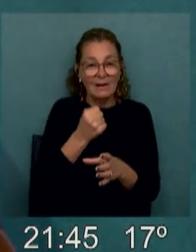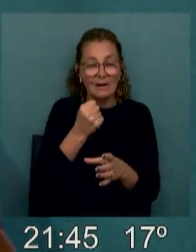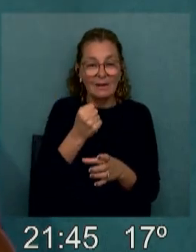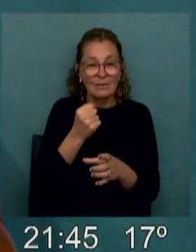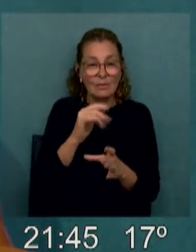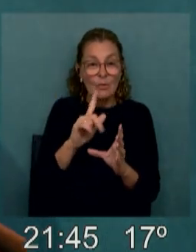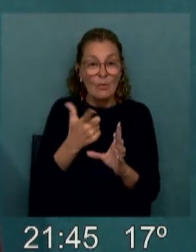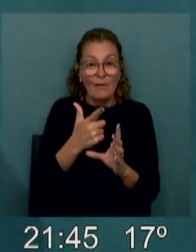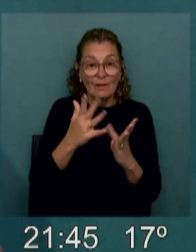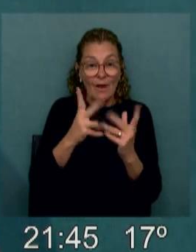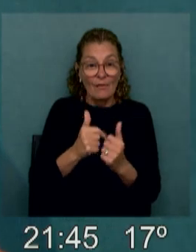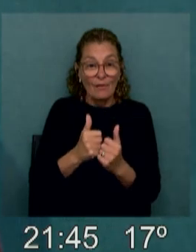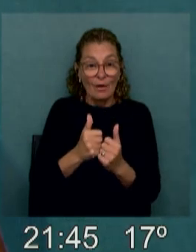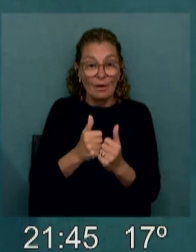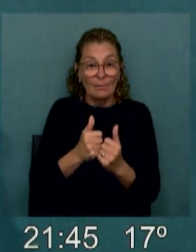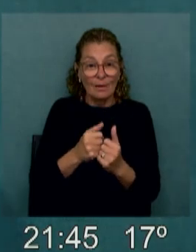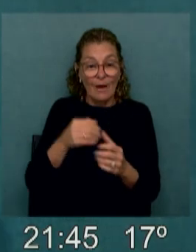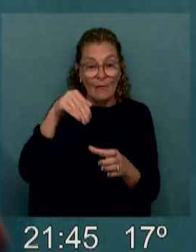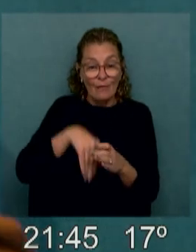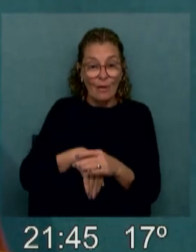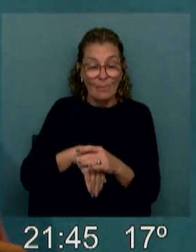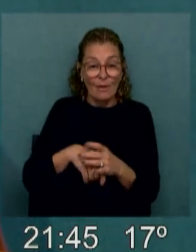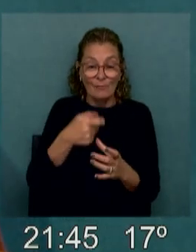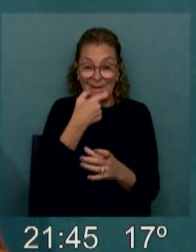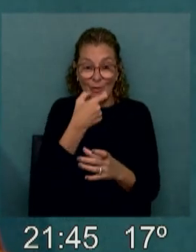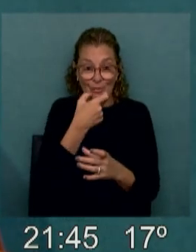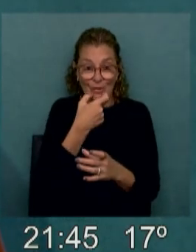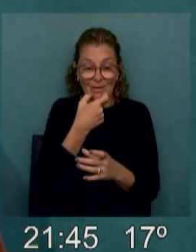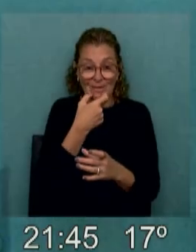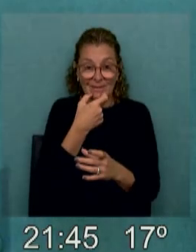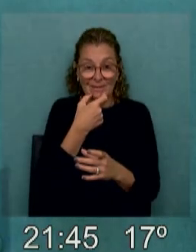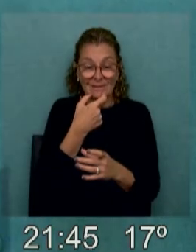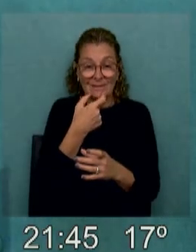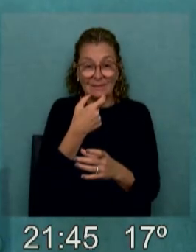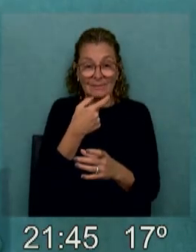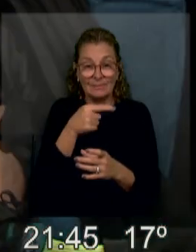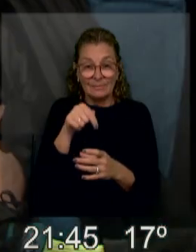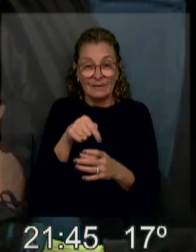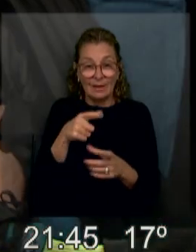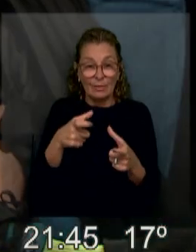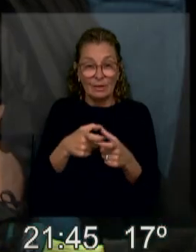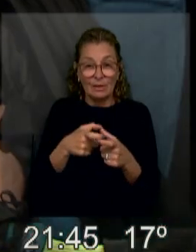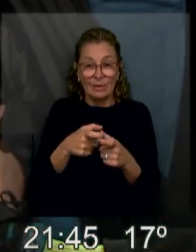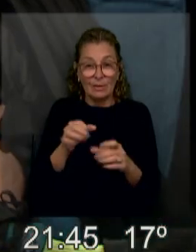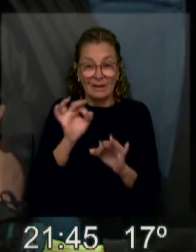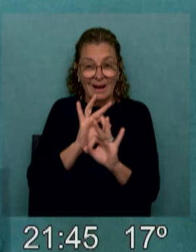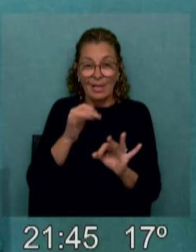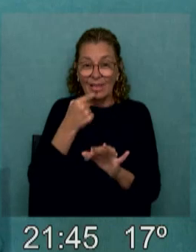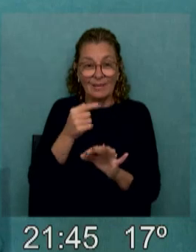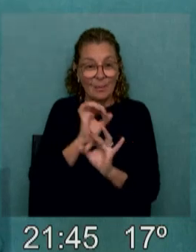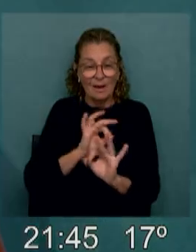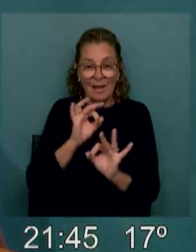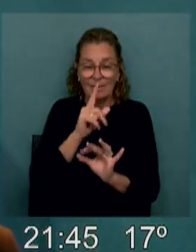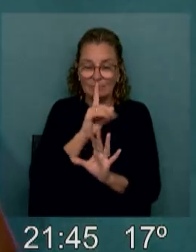no había manera. Entonces nuestro packaging era la bolsa de bizcochos, lo dejábamos ahí. Llegamos a saber... ¿Lo decían, tipo, acá queda un disco o algo, nada?